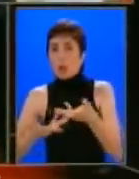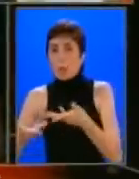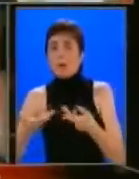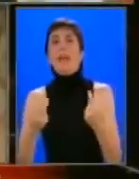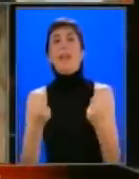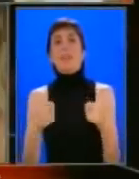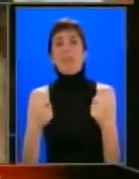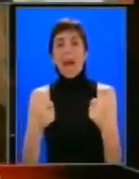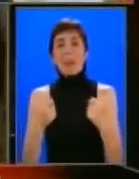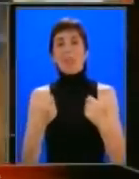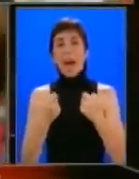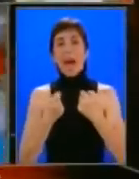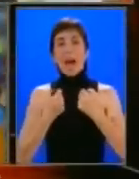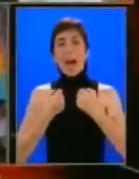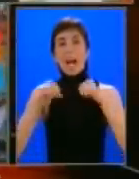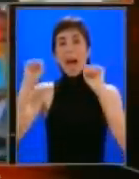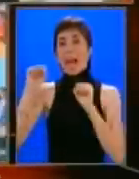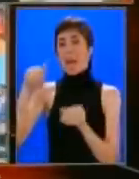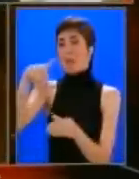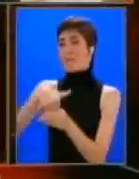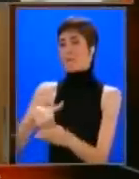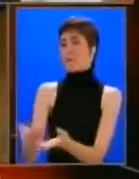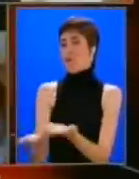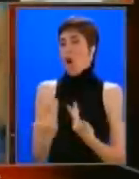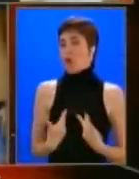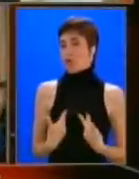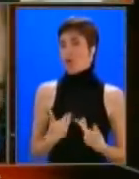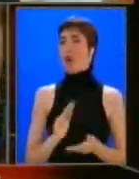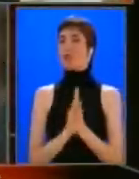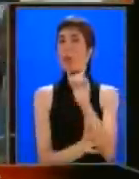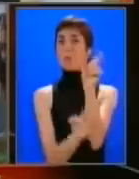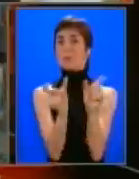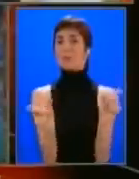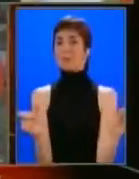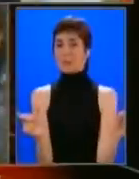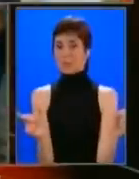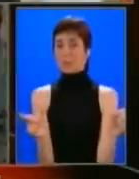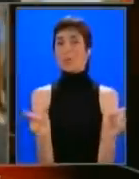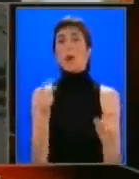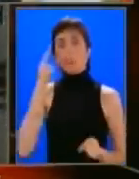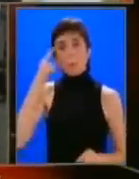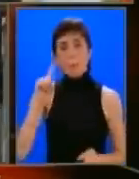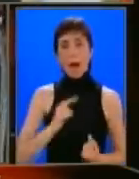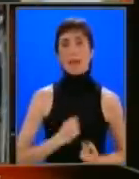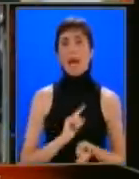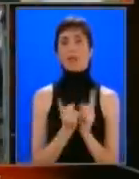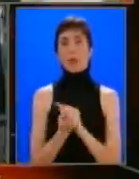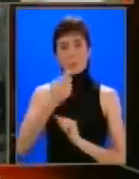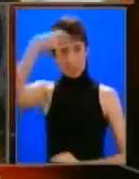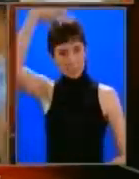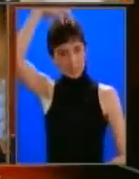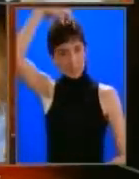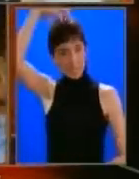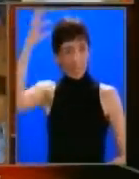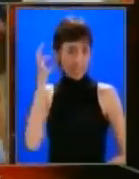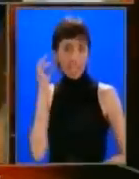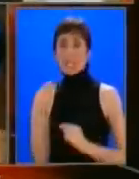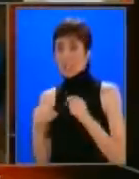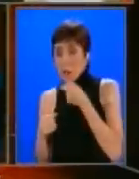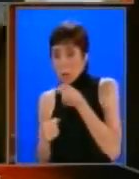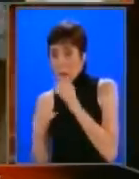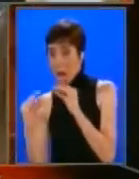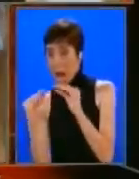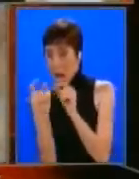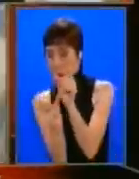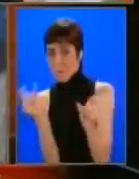de ganar justamente el voto de todo el público justamente para convertirse en reina. Estuvimos hablando con ellas